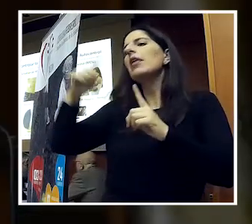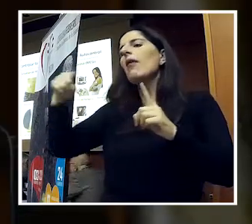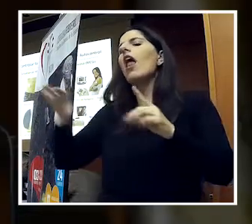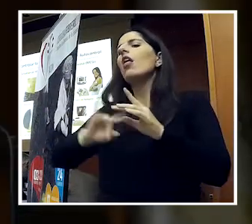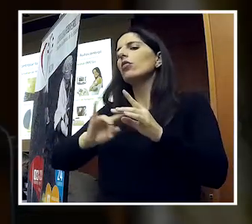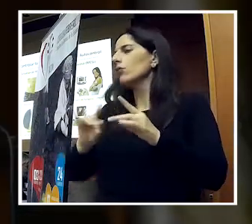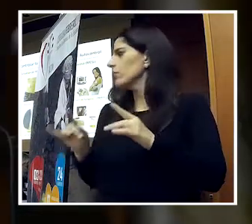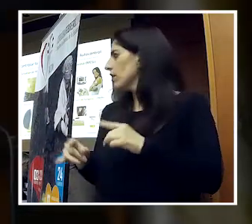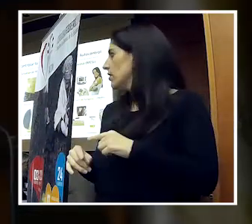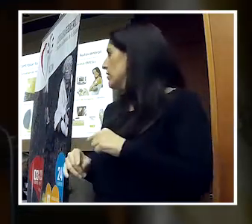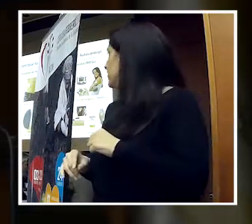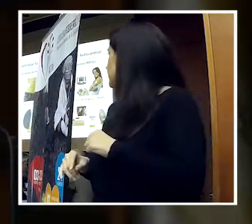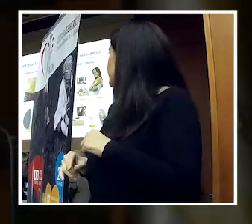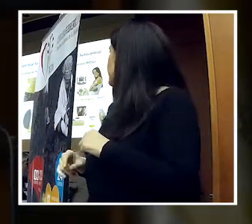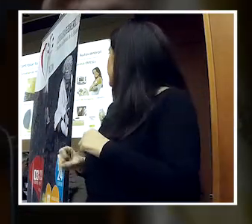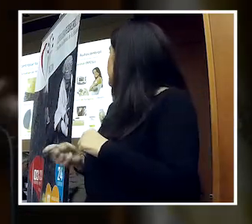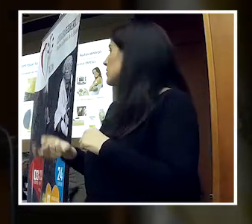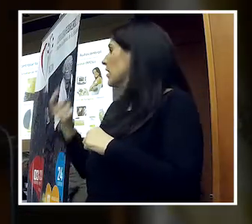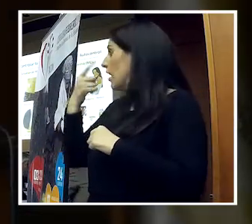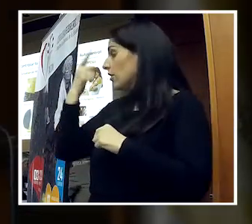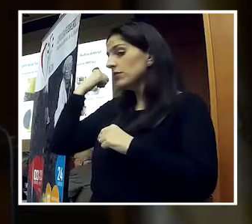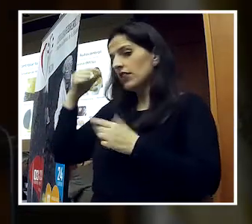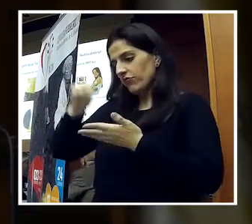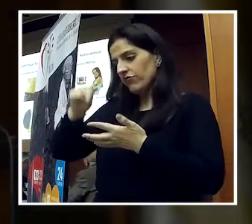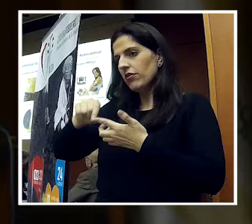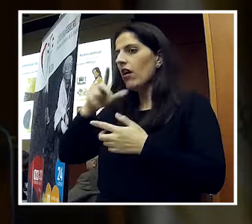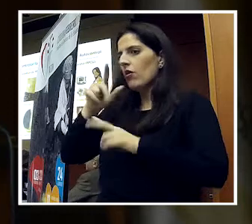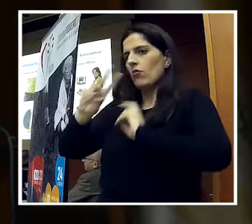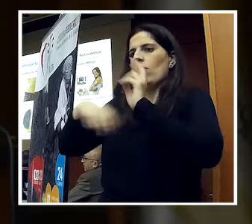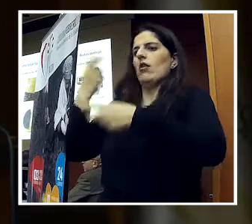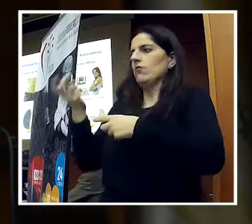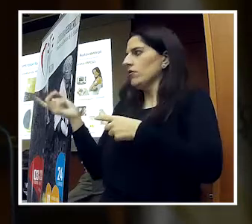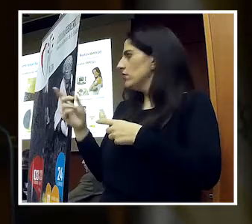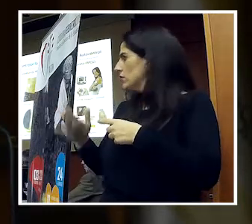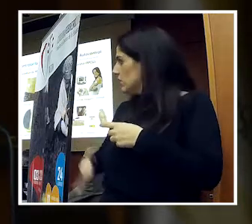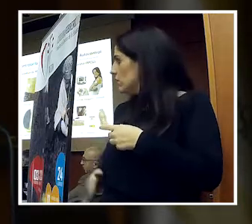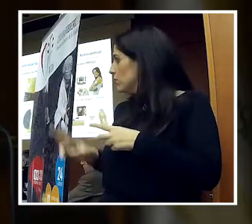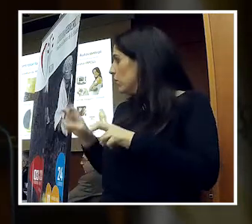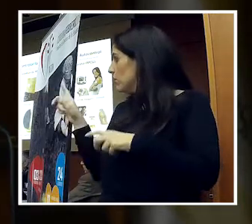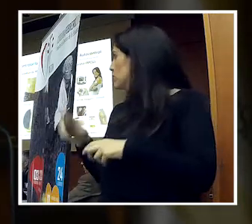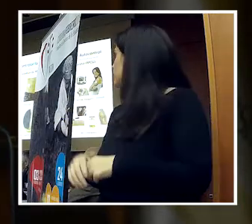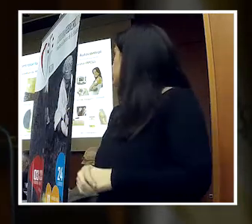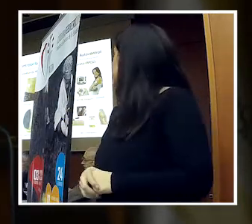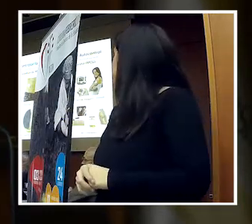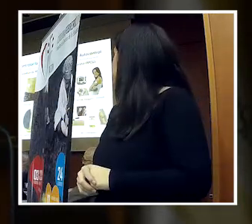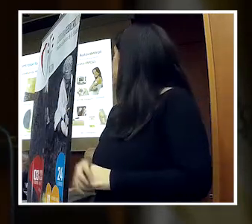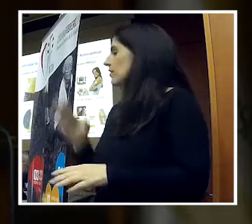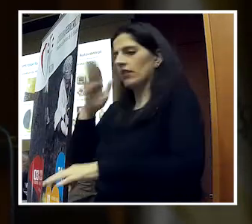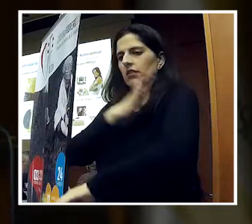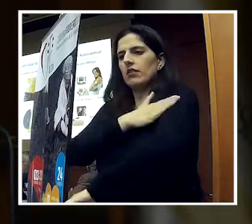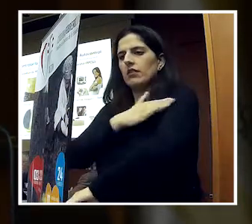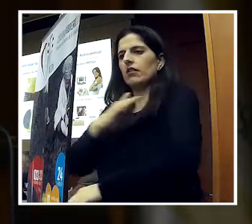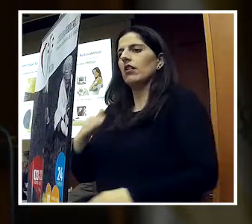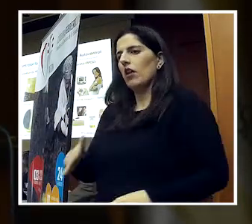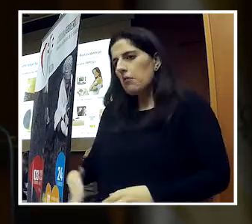los sistemas más antiguos estoy diciendo, del año pasado, hasta el que empezamos a trabajar, que son sensores que se